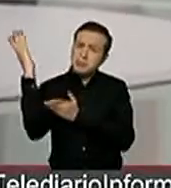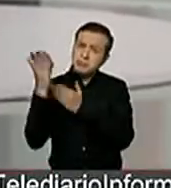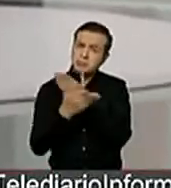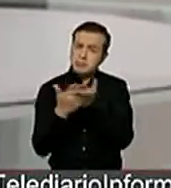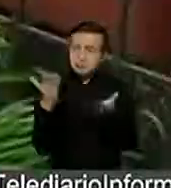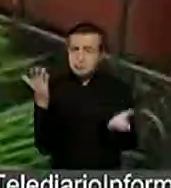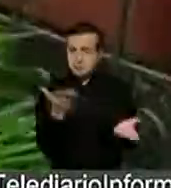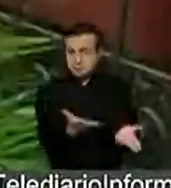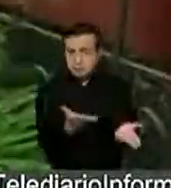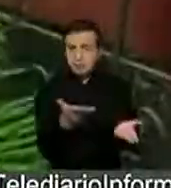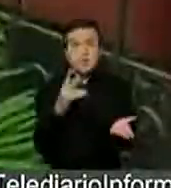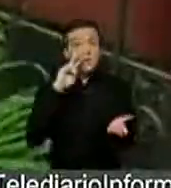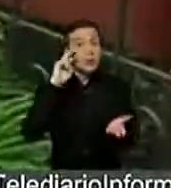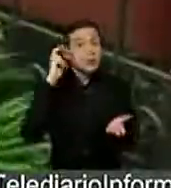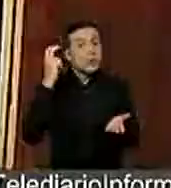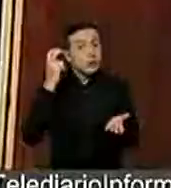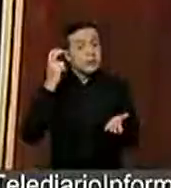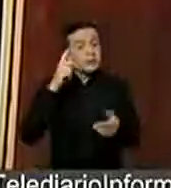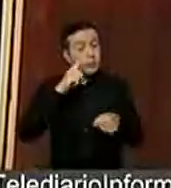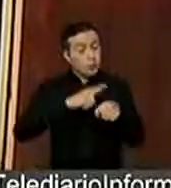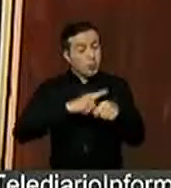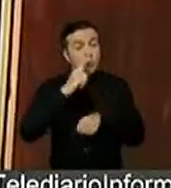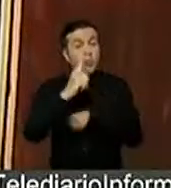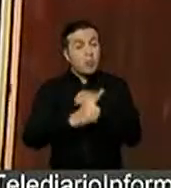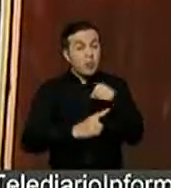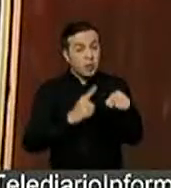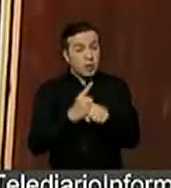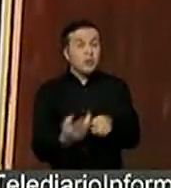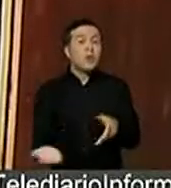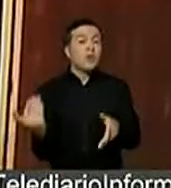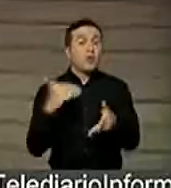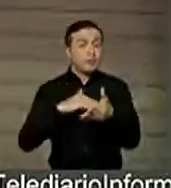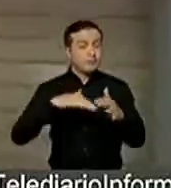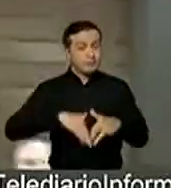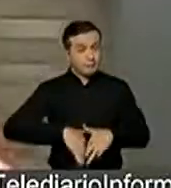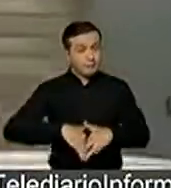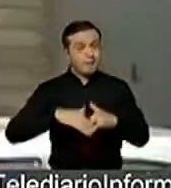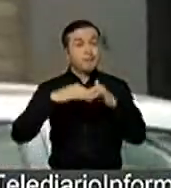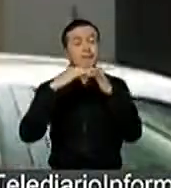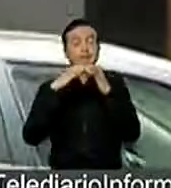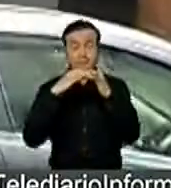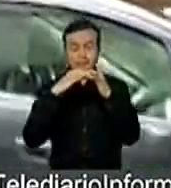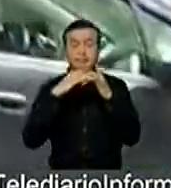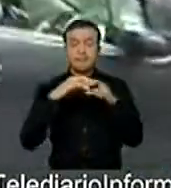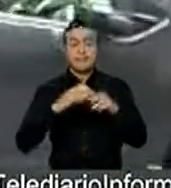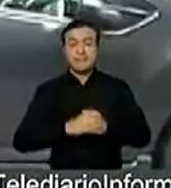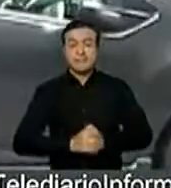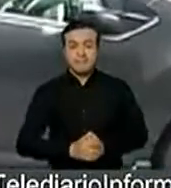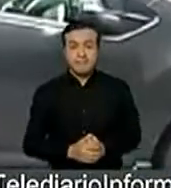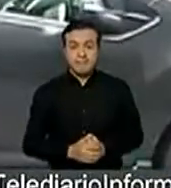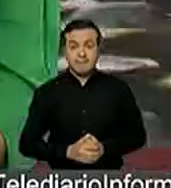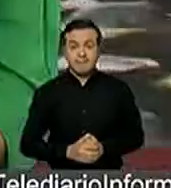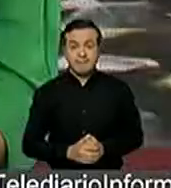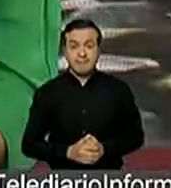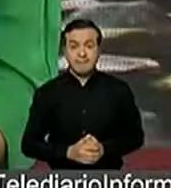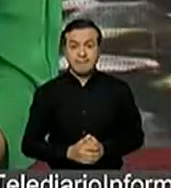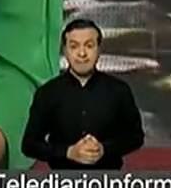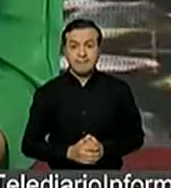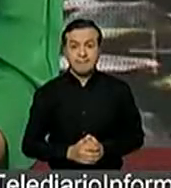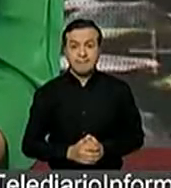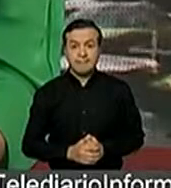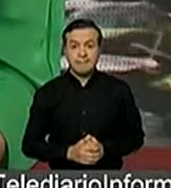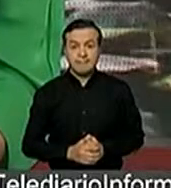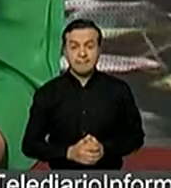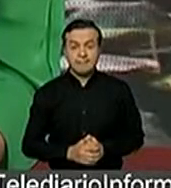del sector afirman que el turismo tardará al menos un año en reactivarse en Ecuador. Luis Alfredo Zúñiga, Medios Públicos.